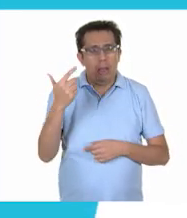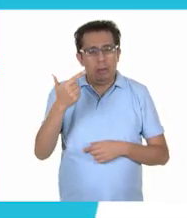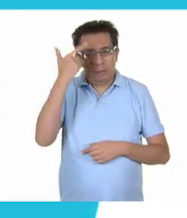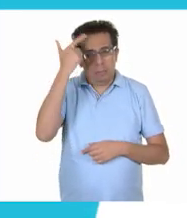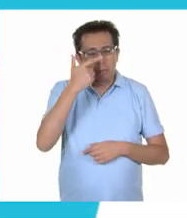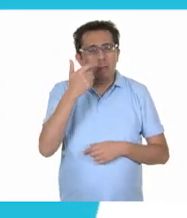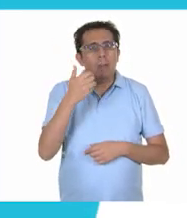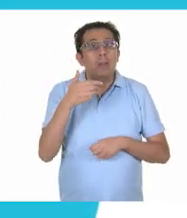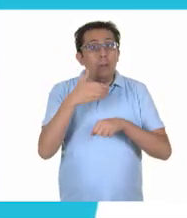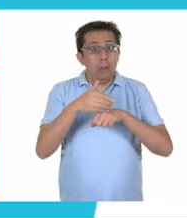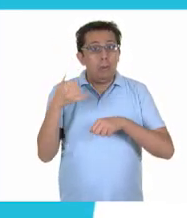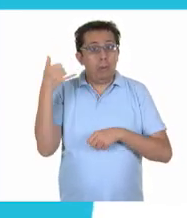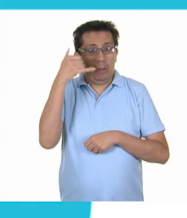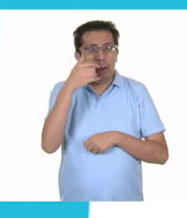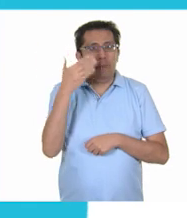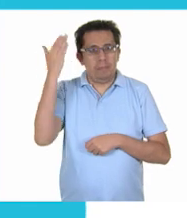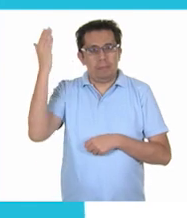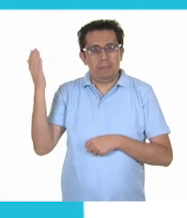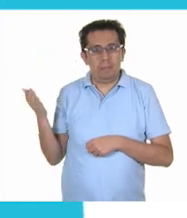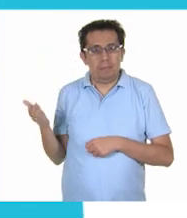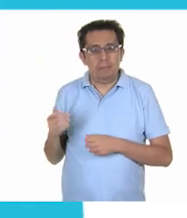teléfono